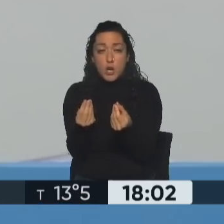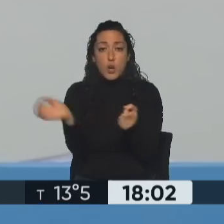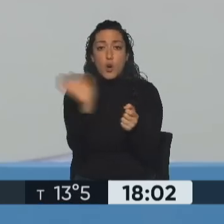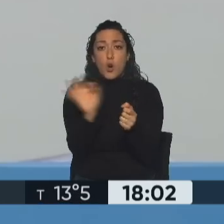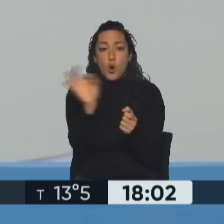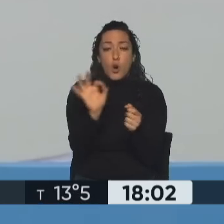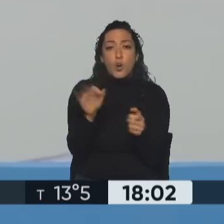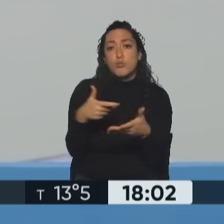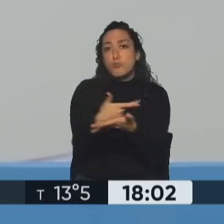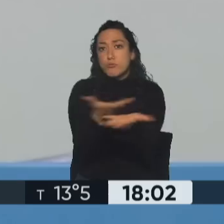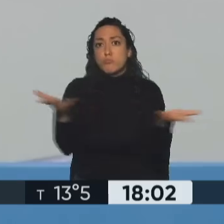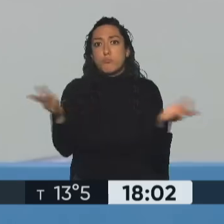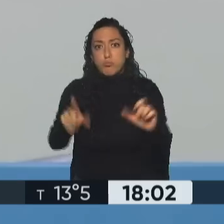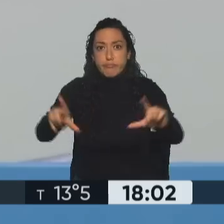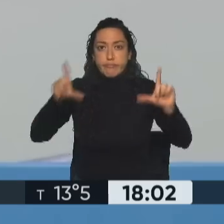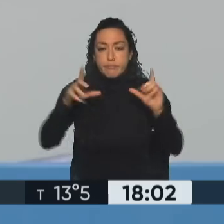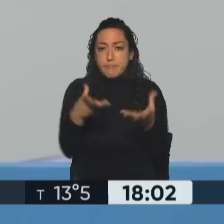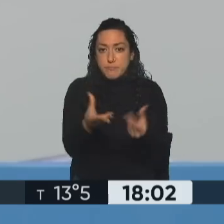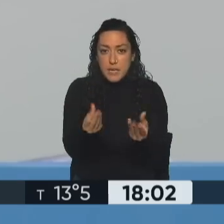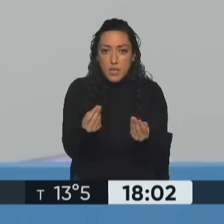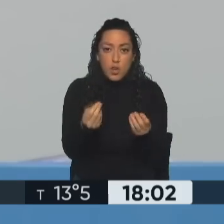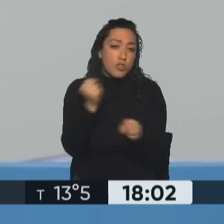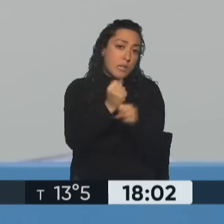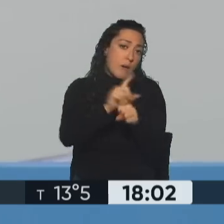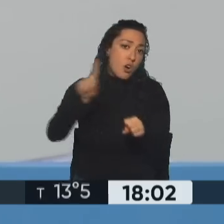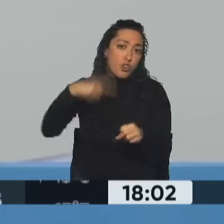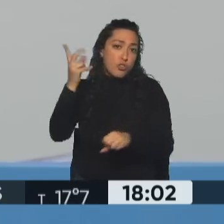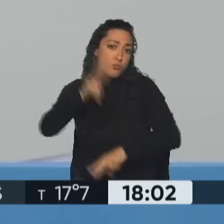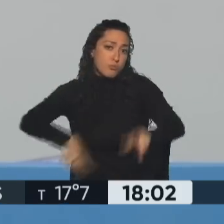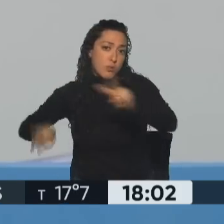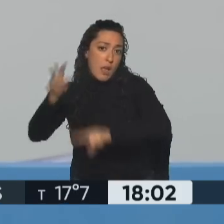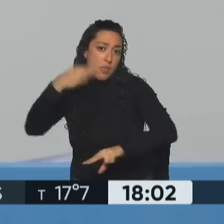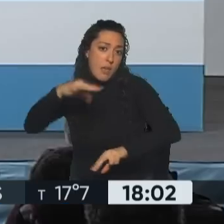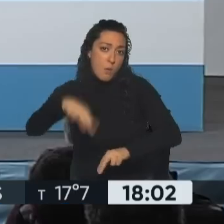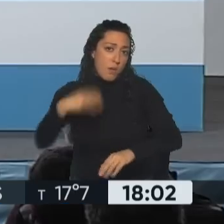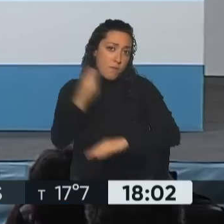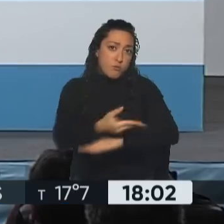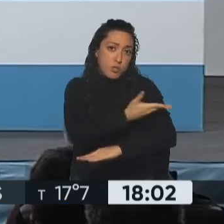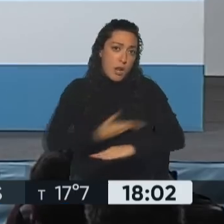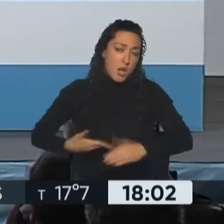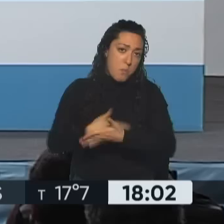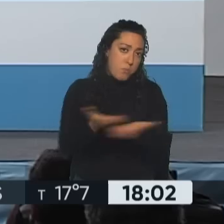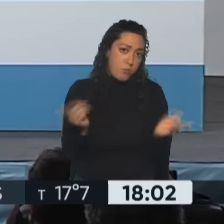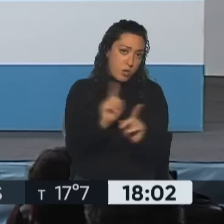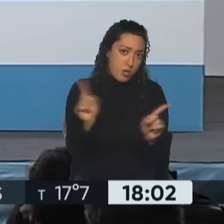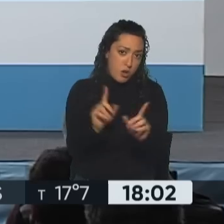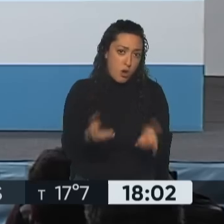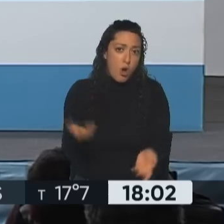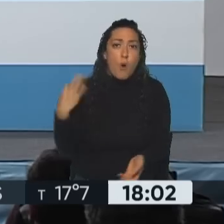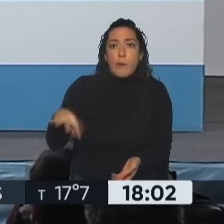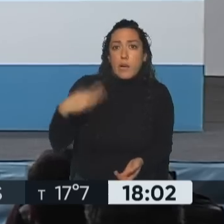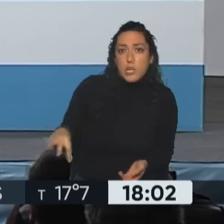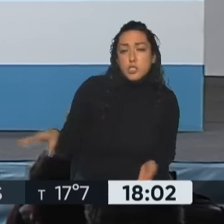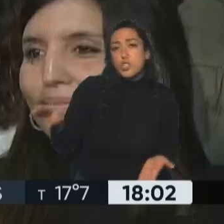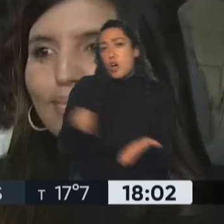conocer a la sociedad lo que pasa, que bueno, que podían buscarse otro trabajo. Porque no es obligatorio ser ni